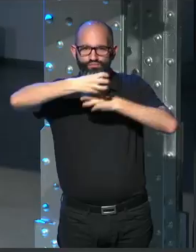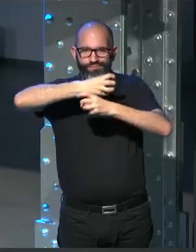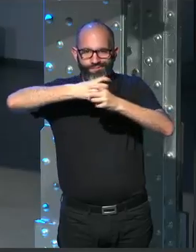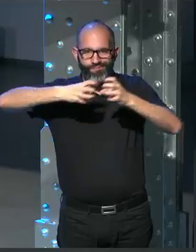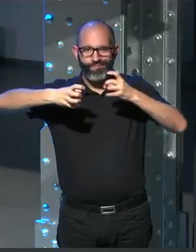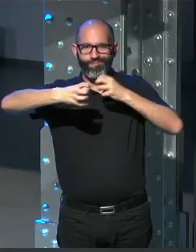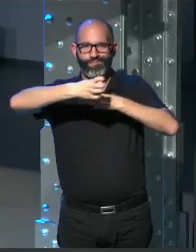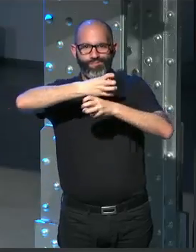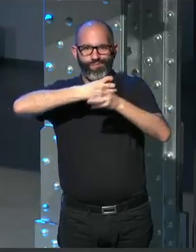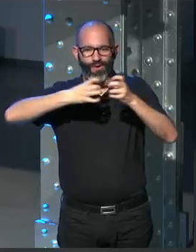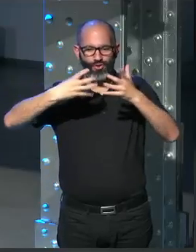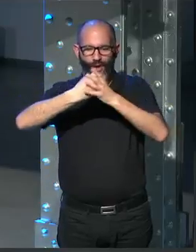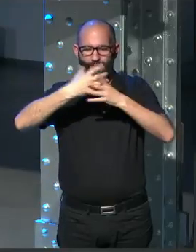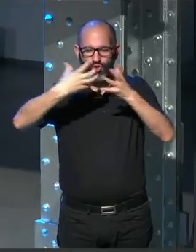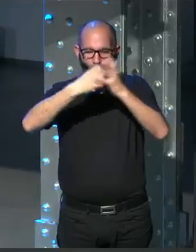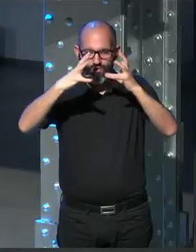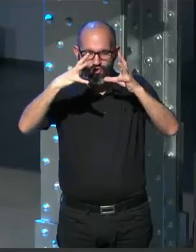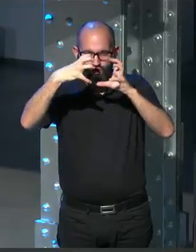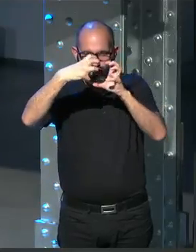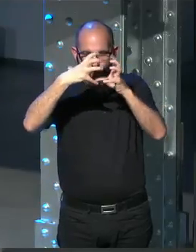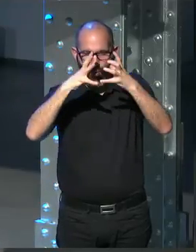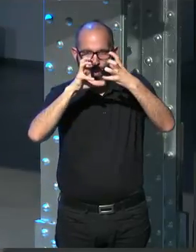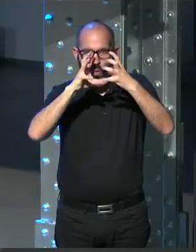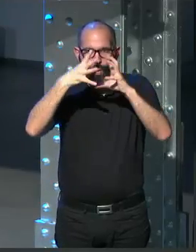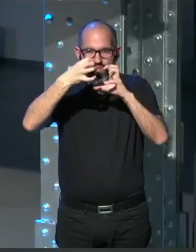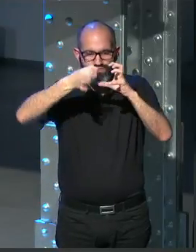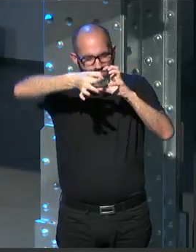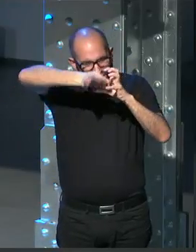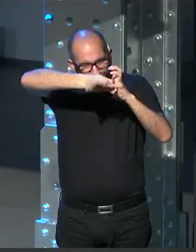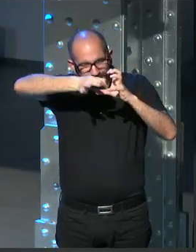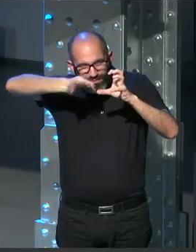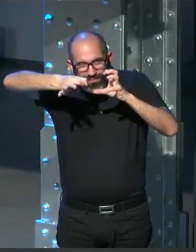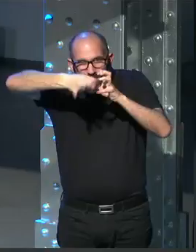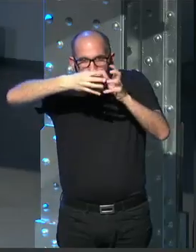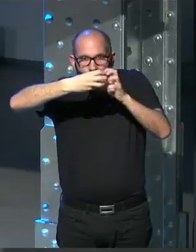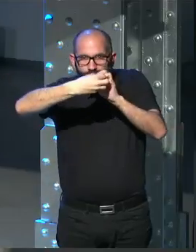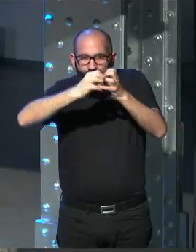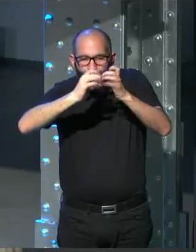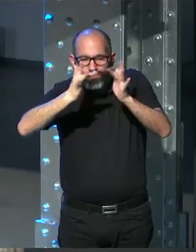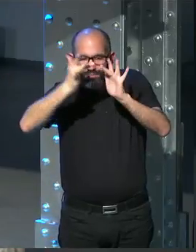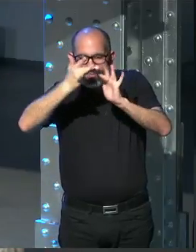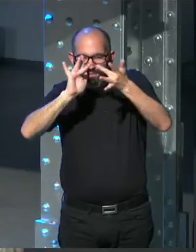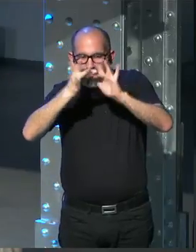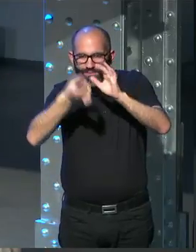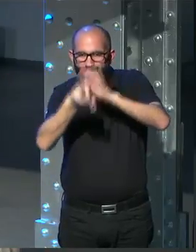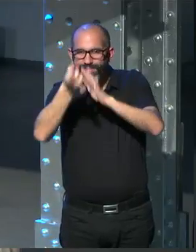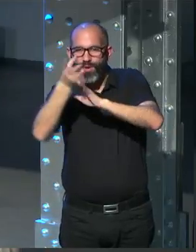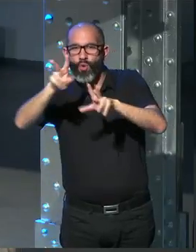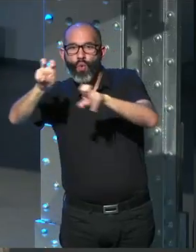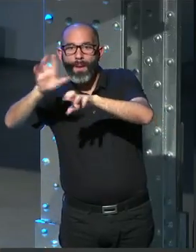en los compartimentos más diminutos de las neuronas de esa columna. Eso ahora mismo no es realizable.